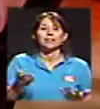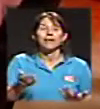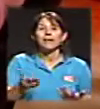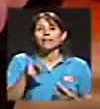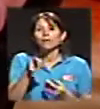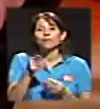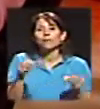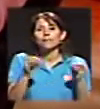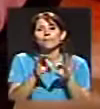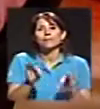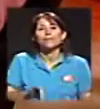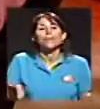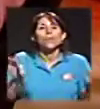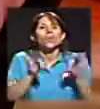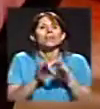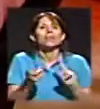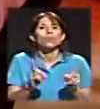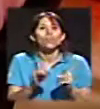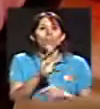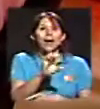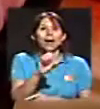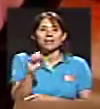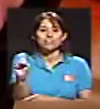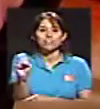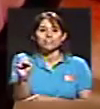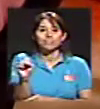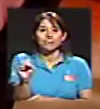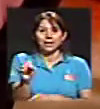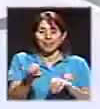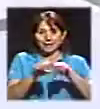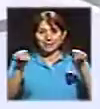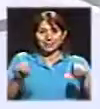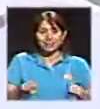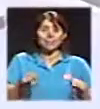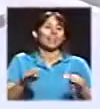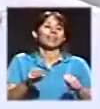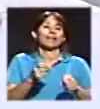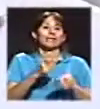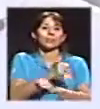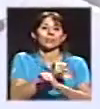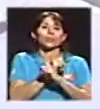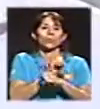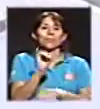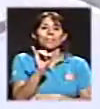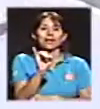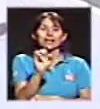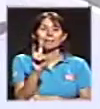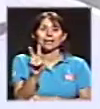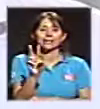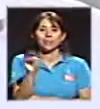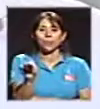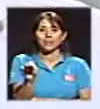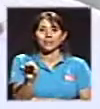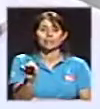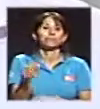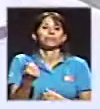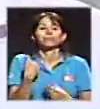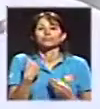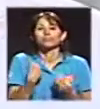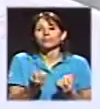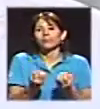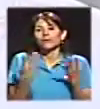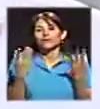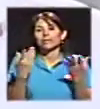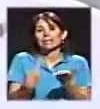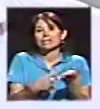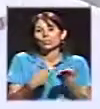en donde el más importante es el de la Caja del Seguro Social, el régimen de invalidez, vejez y muerte, y en el cual hemos tenido una gran discusión sobre la forma en la cual